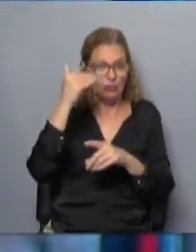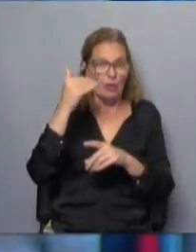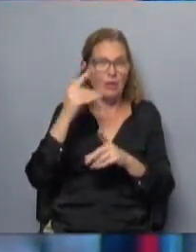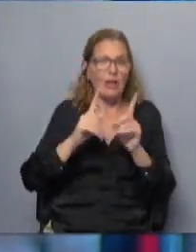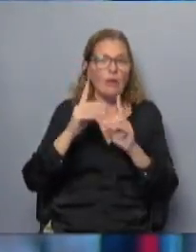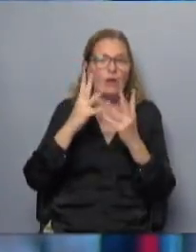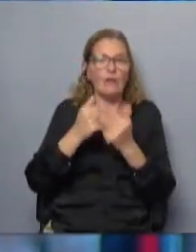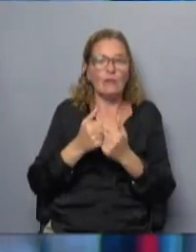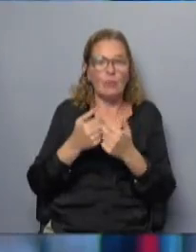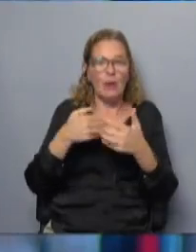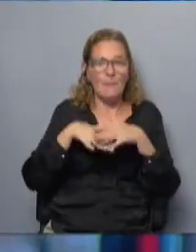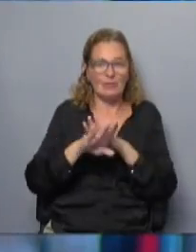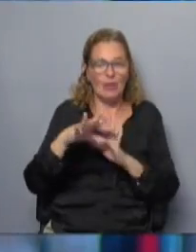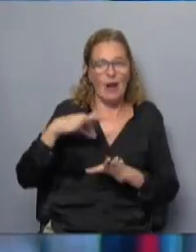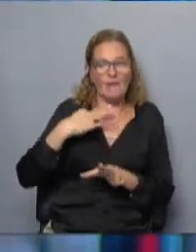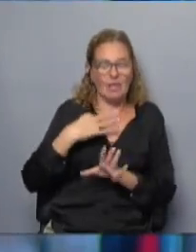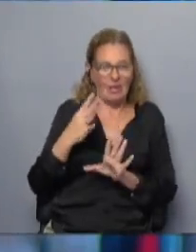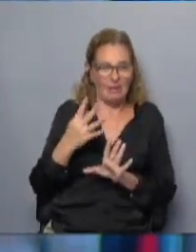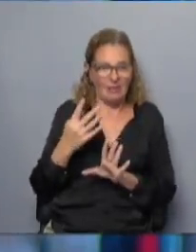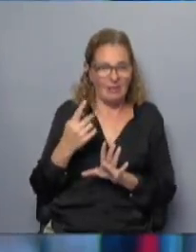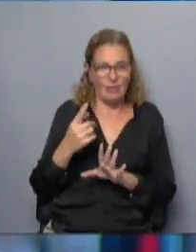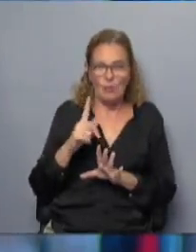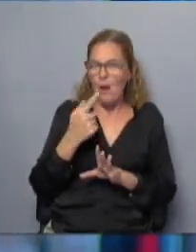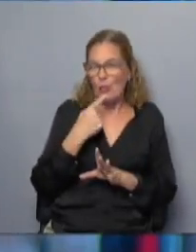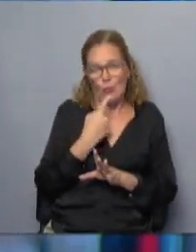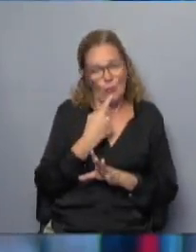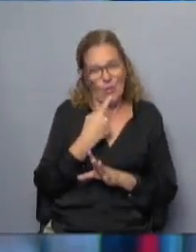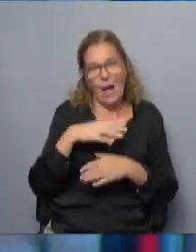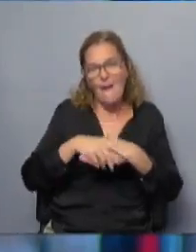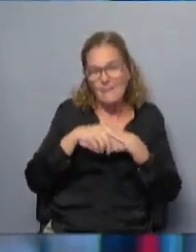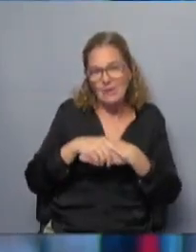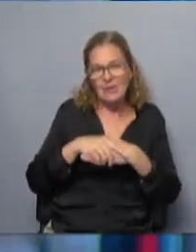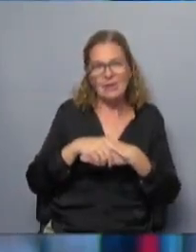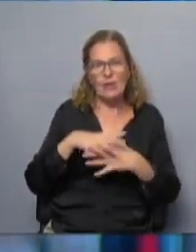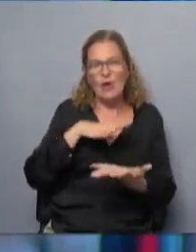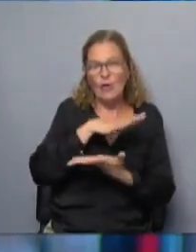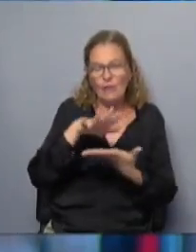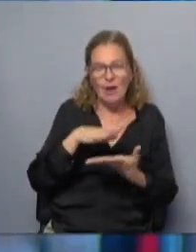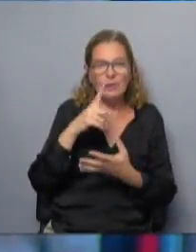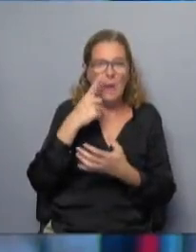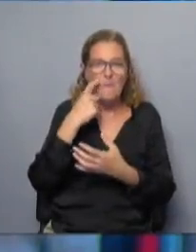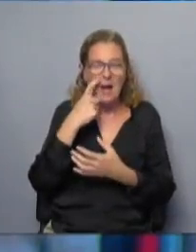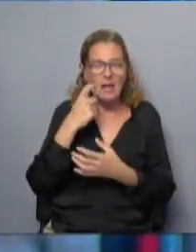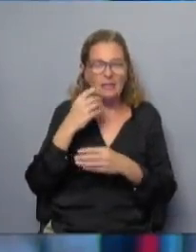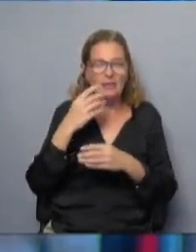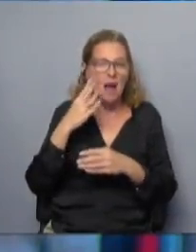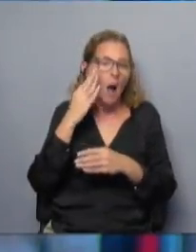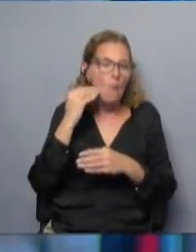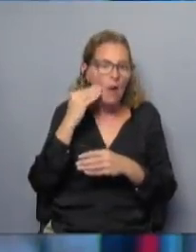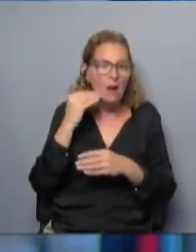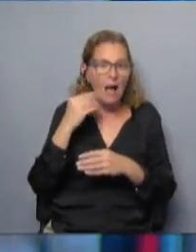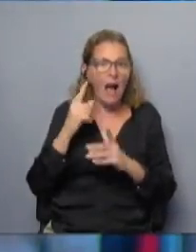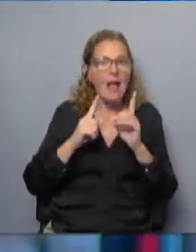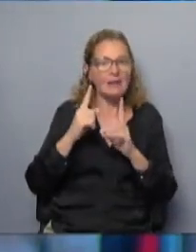de alguna forma se metió en nuestras vidas sin duda los amigos del barrio el padre la web alguien no